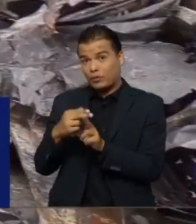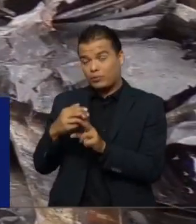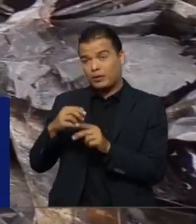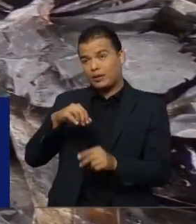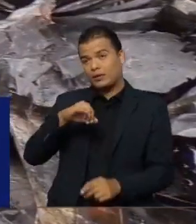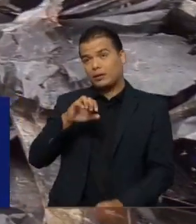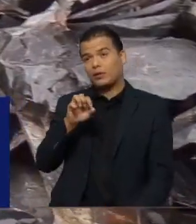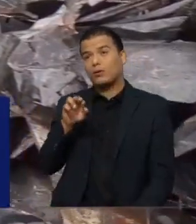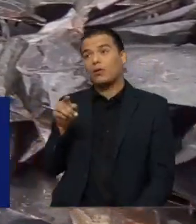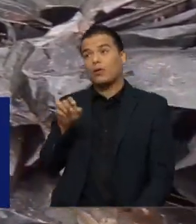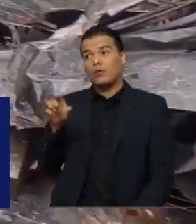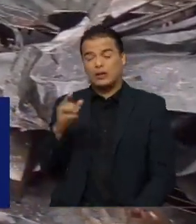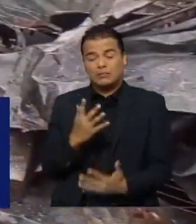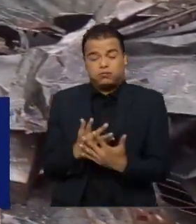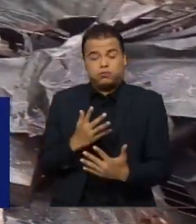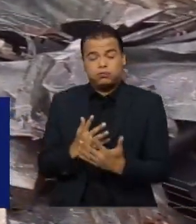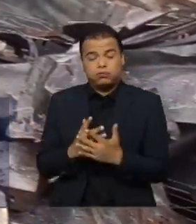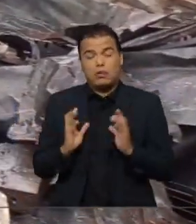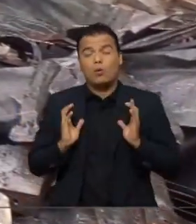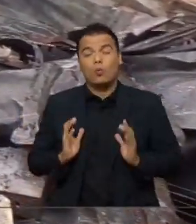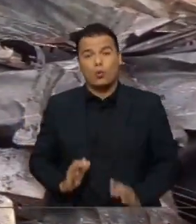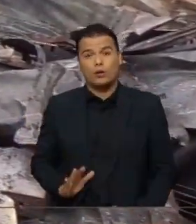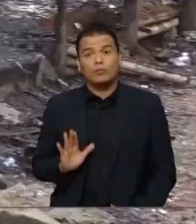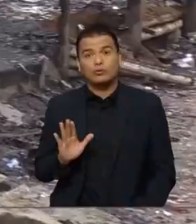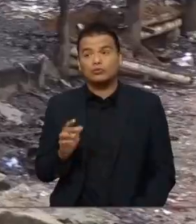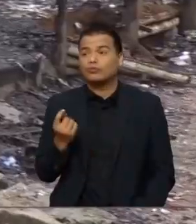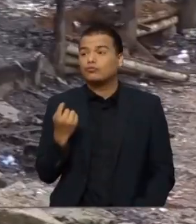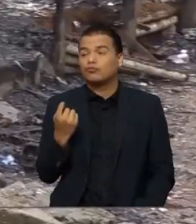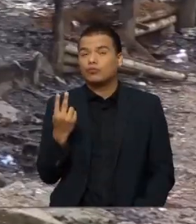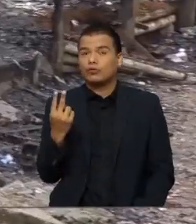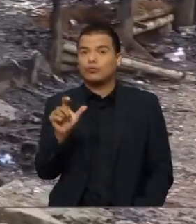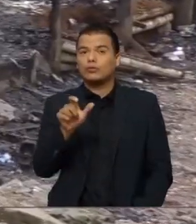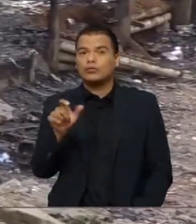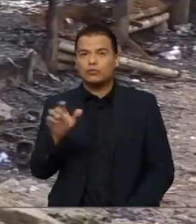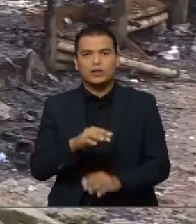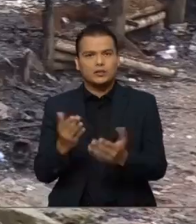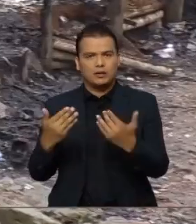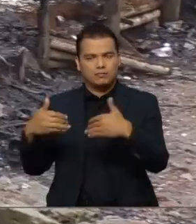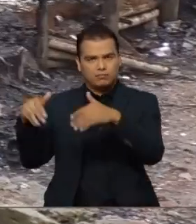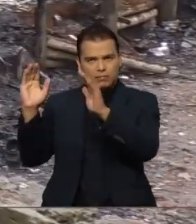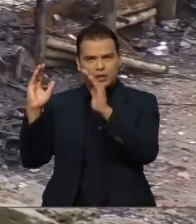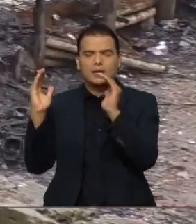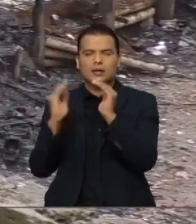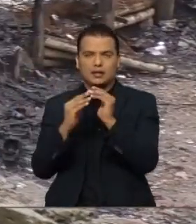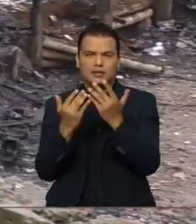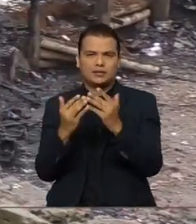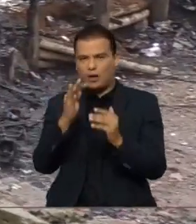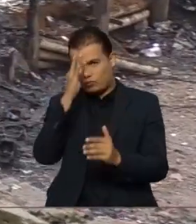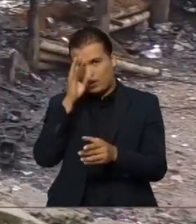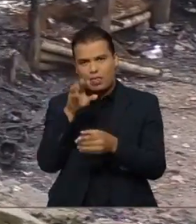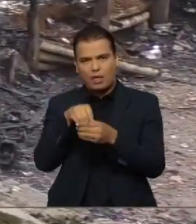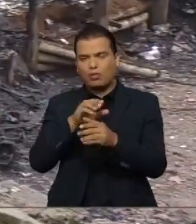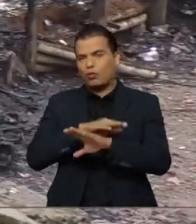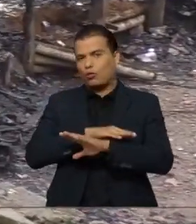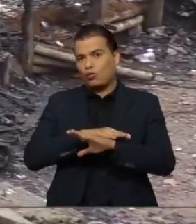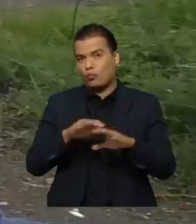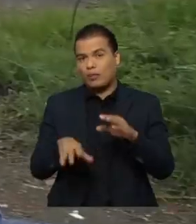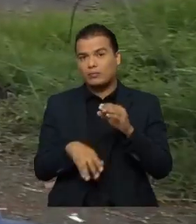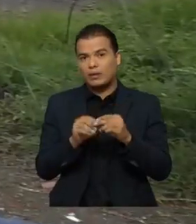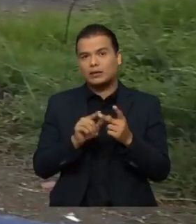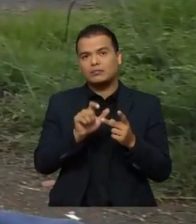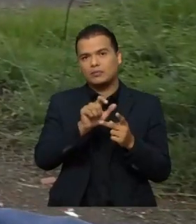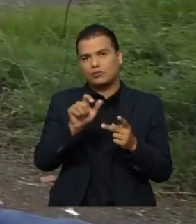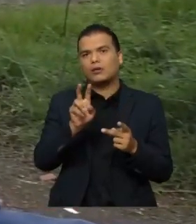quemado. 2 de las personas heridas fueron dadas de alta y una más permanece en el hospital del norte de Popayán. Afectó